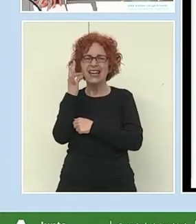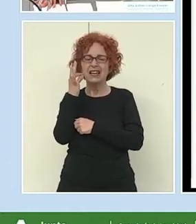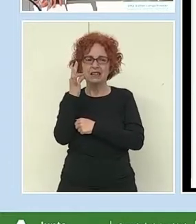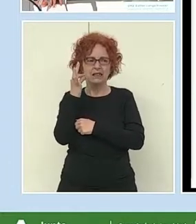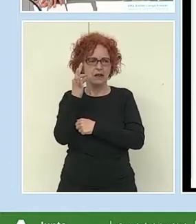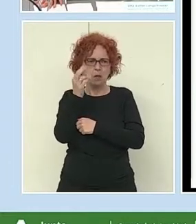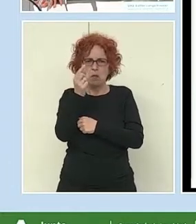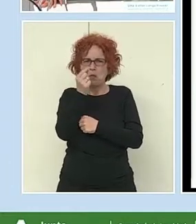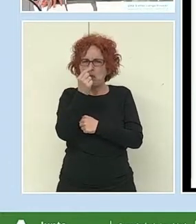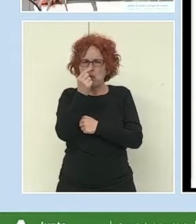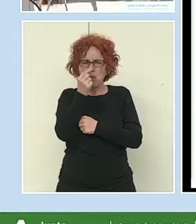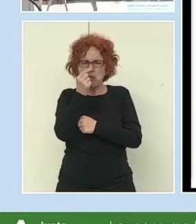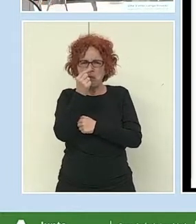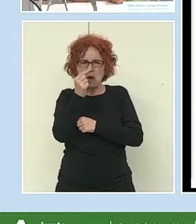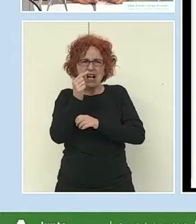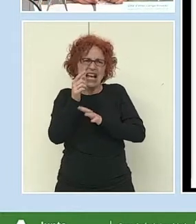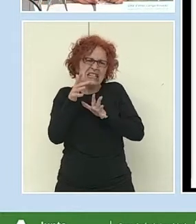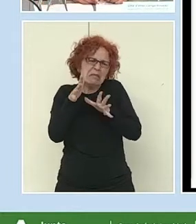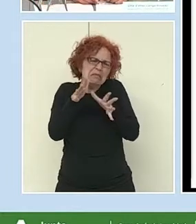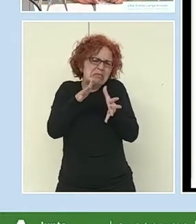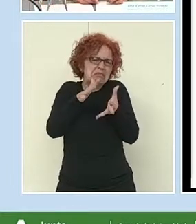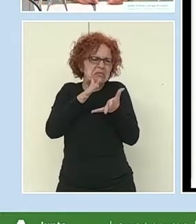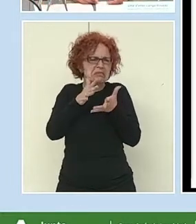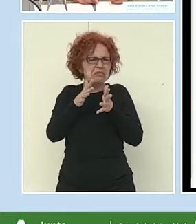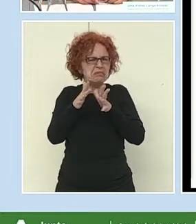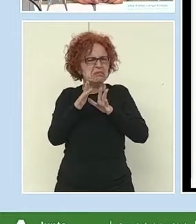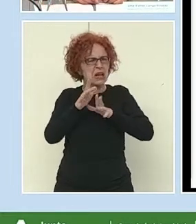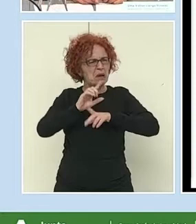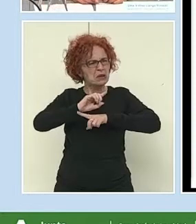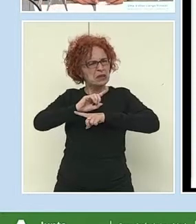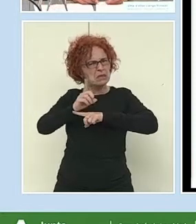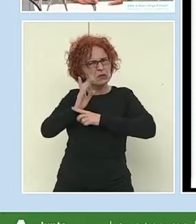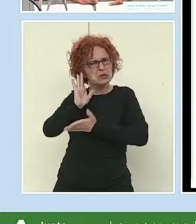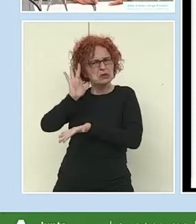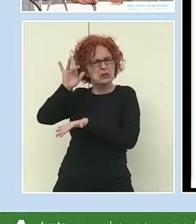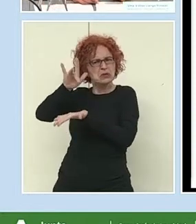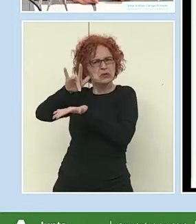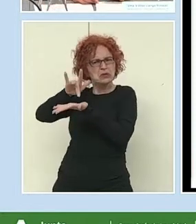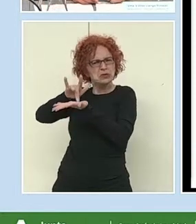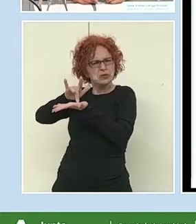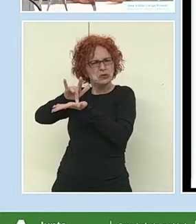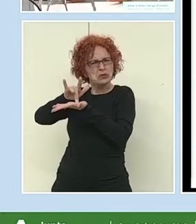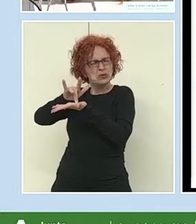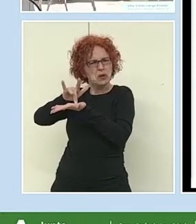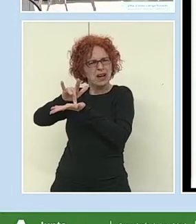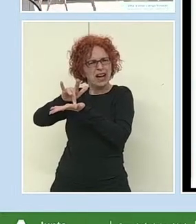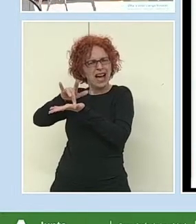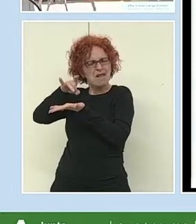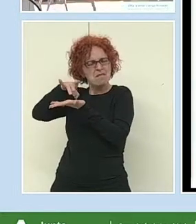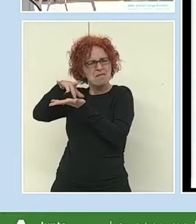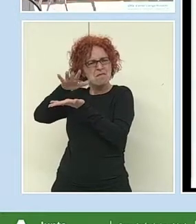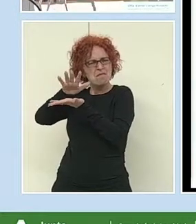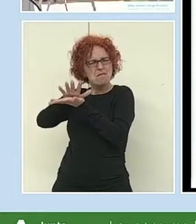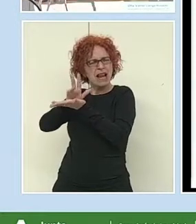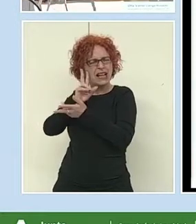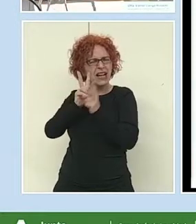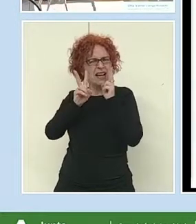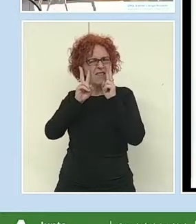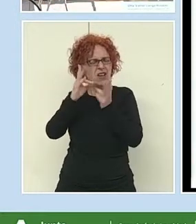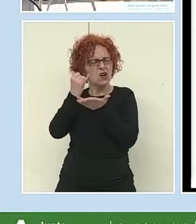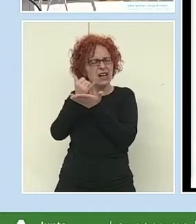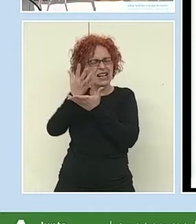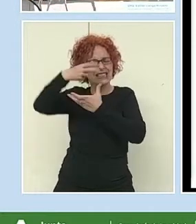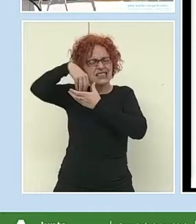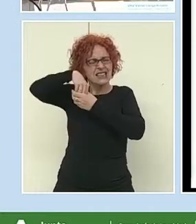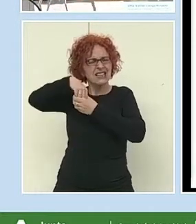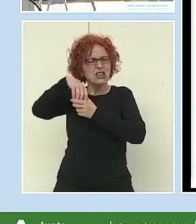evidente como cuando el primer día yo llego a la clase de la ingeniería técnica y veo que somos unos 40 alumnos, y de